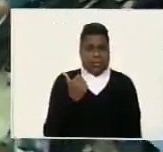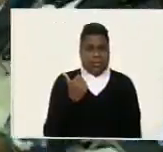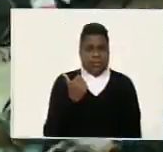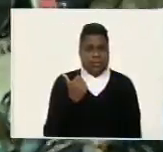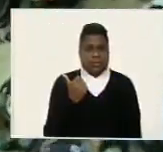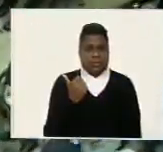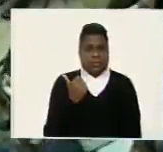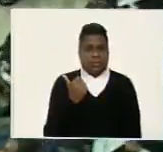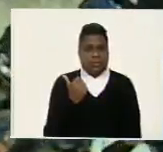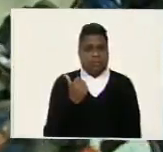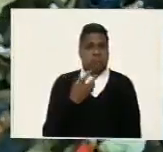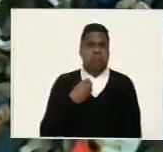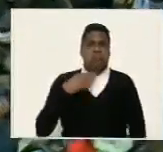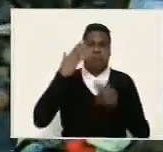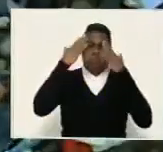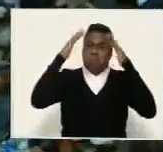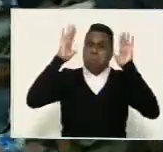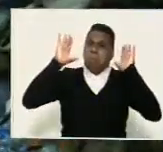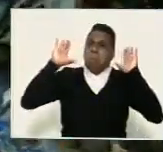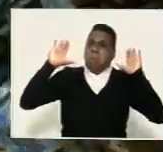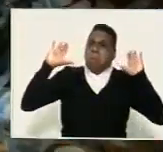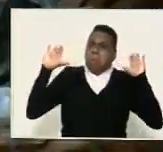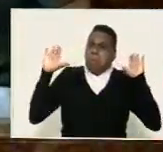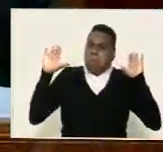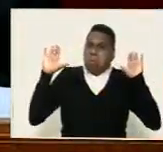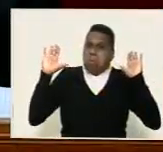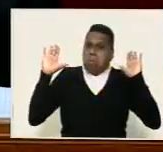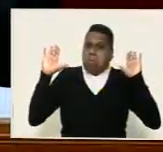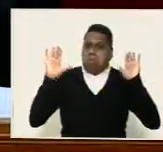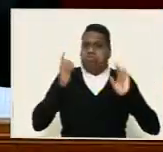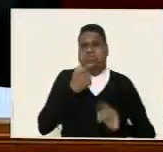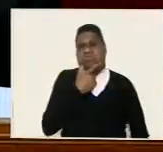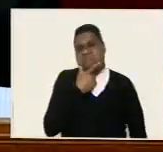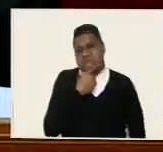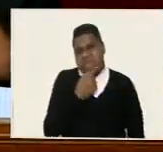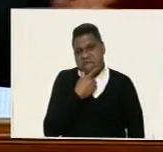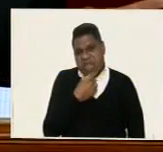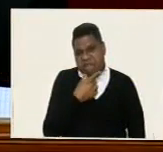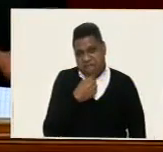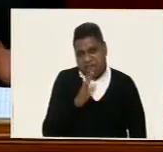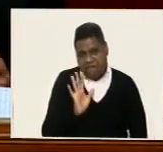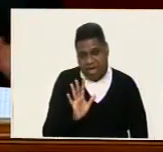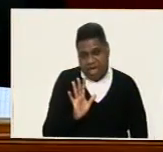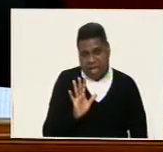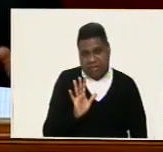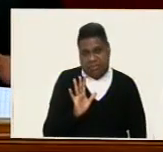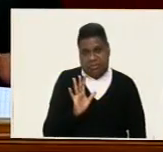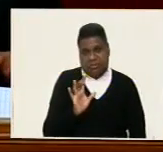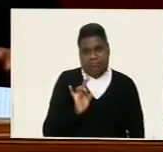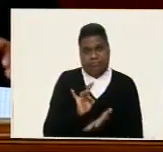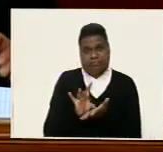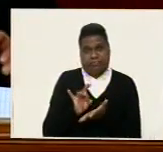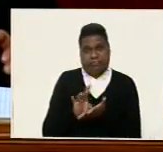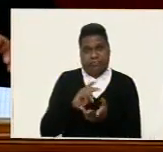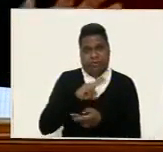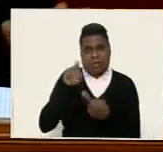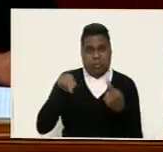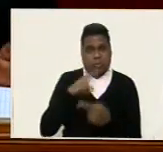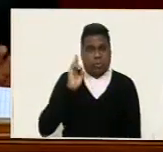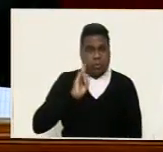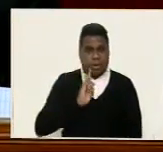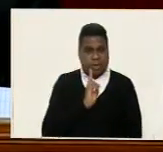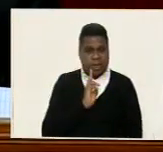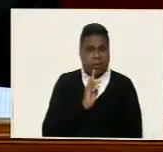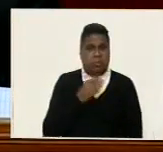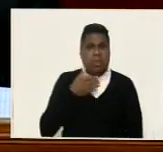no sé quién les habrá dicho que será muy fácil salir de la revolución bolivariana y que ellos van a gobernar este país como que aquí no